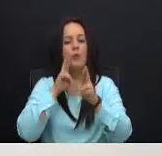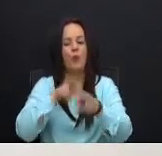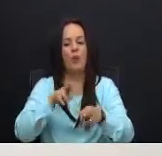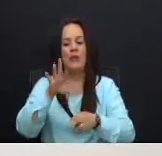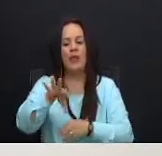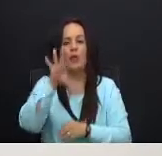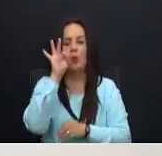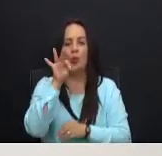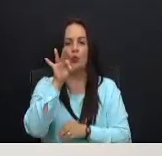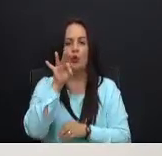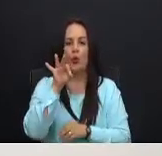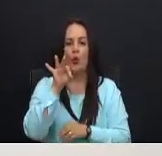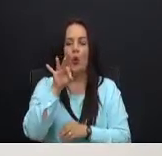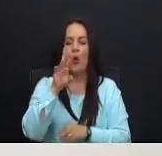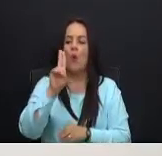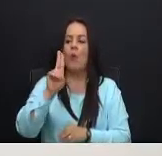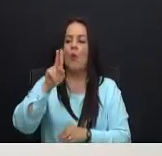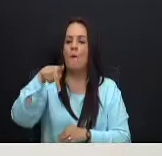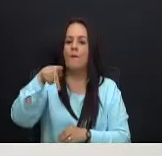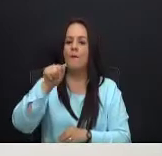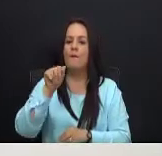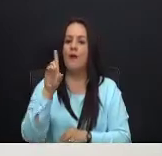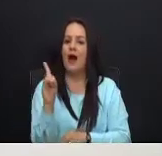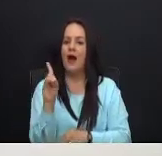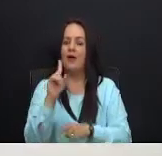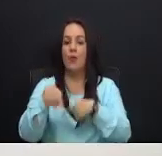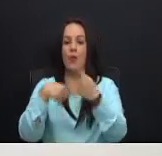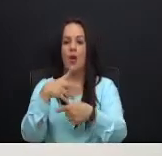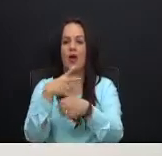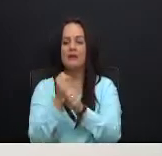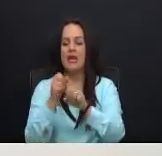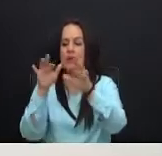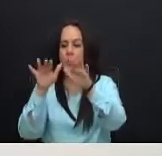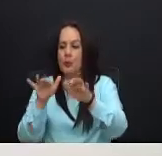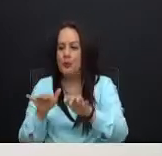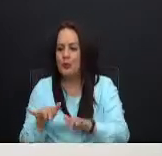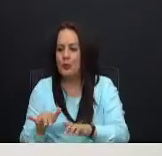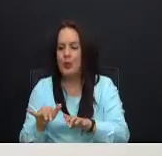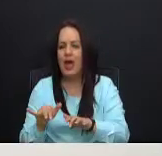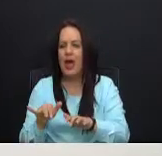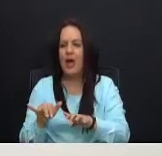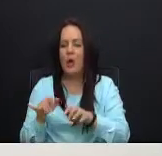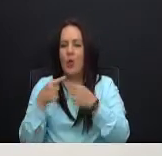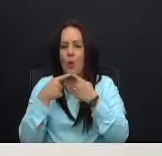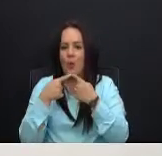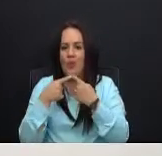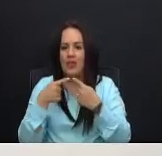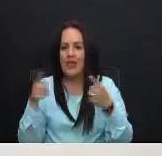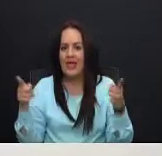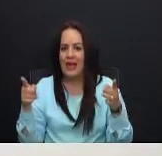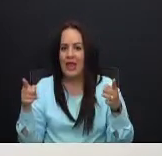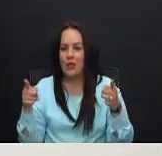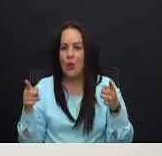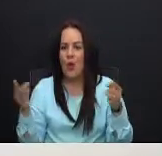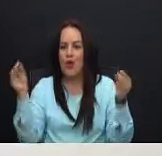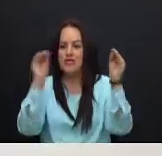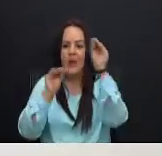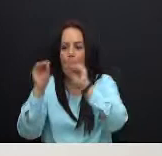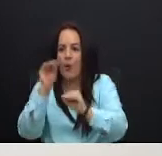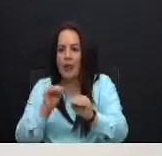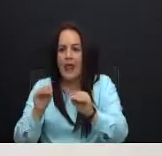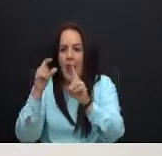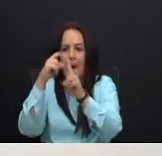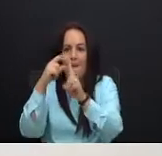encontró la UPAD fue hacer un decretico donde se ponían las palabras mágicas,